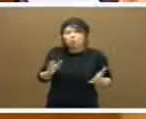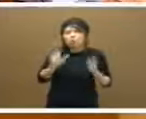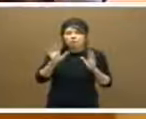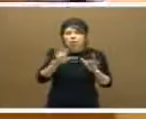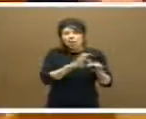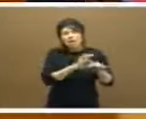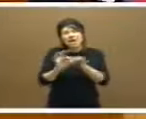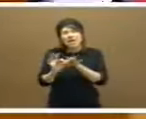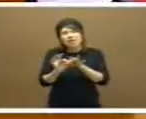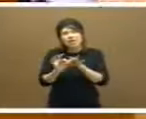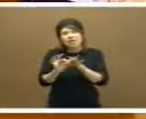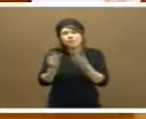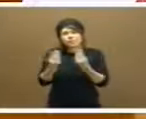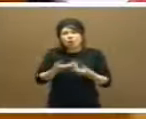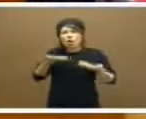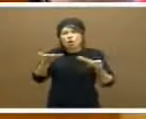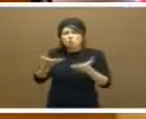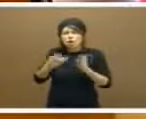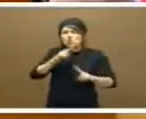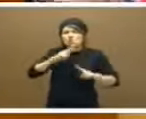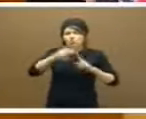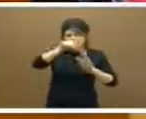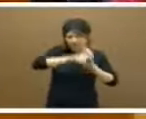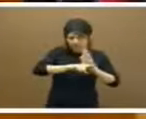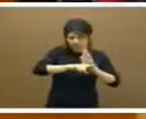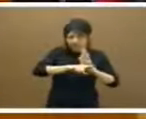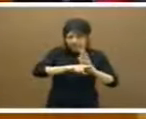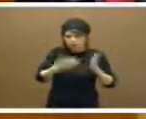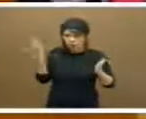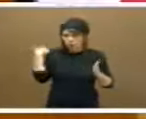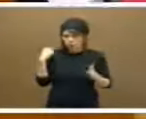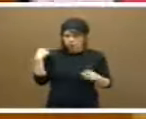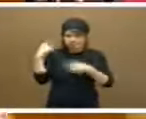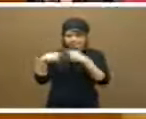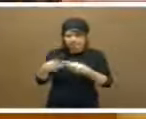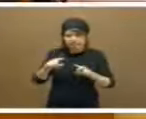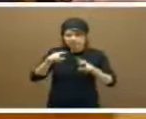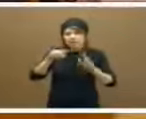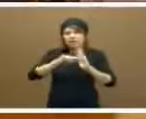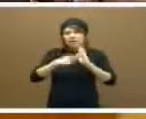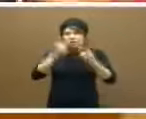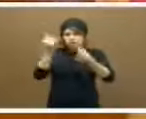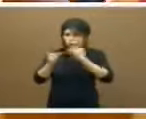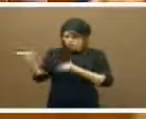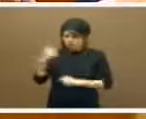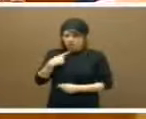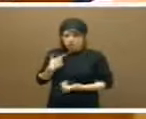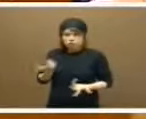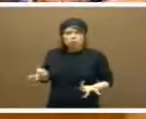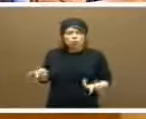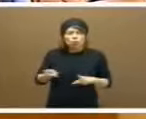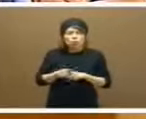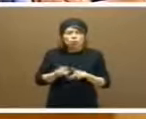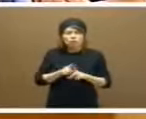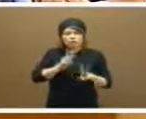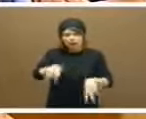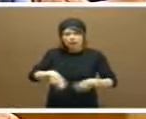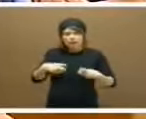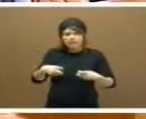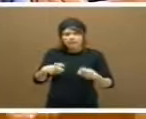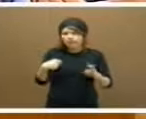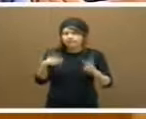en relación con la ayuda nominativa que se preveía tradicionalmente en la ley de presupuestos, que usted mismo lo ha dicho, que se presenta una enmienda